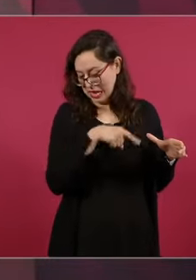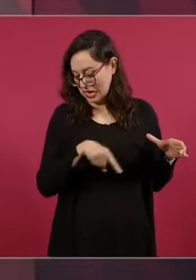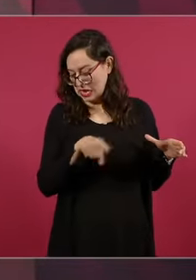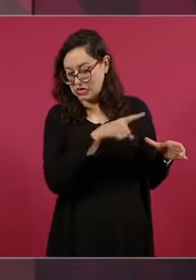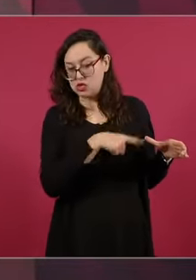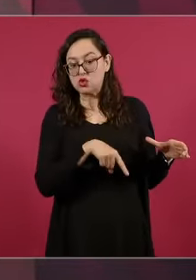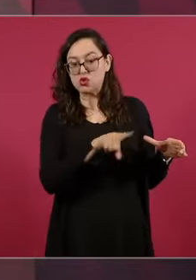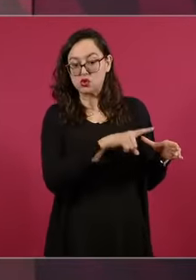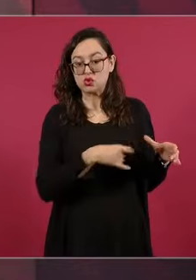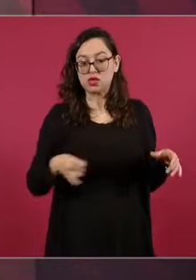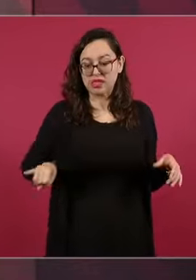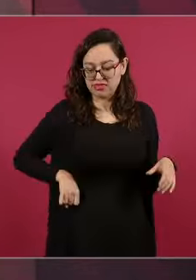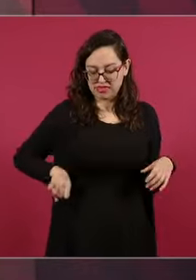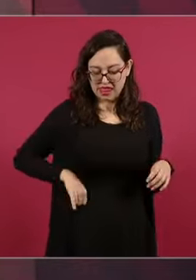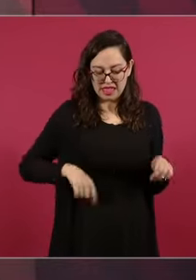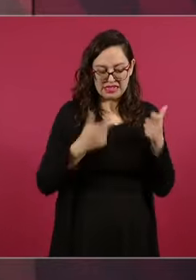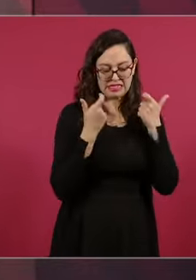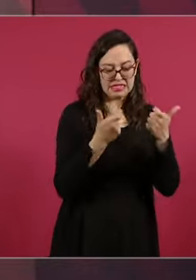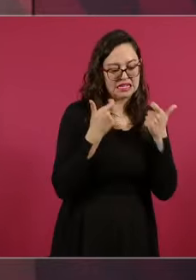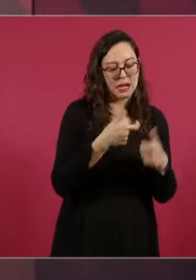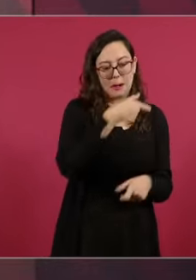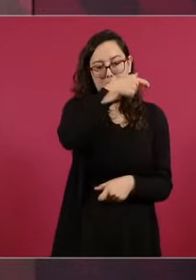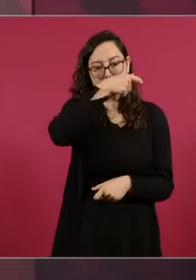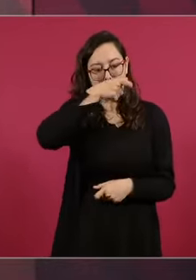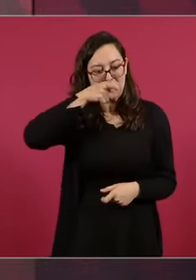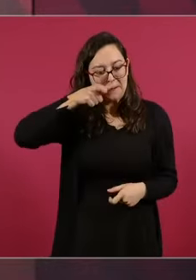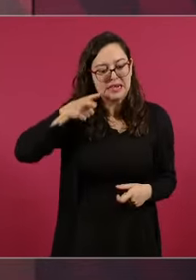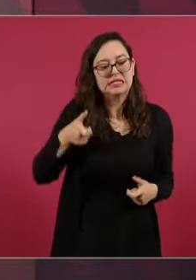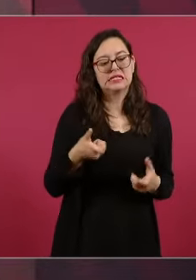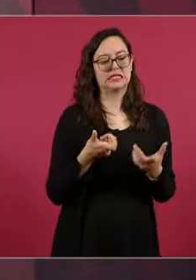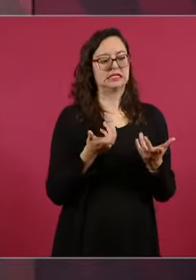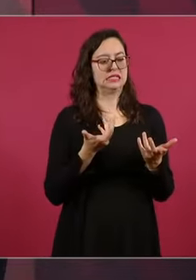más interés por el dinero, más ambición por el dinero,